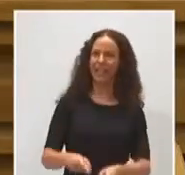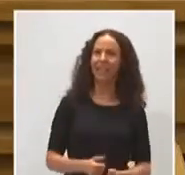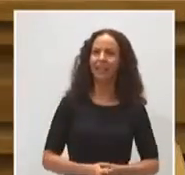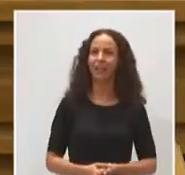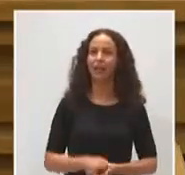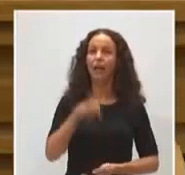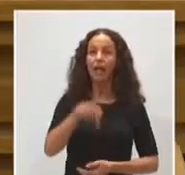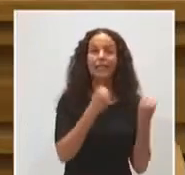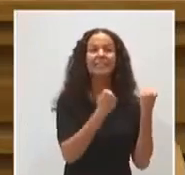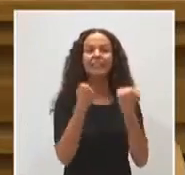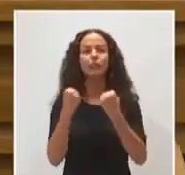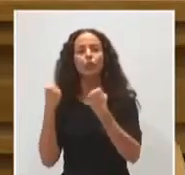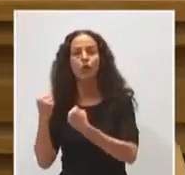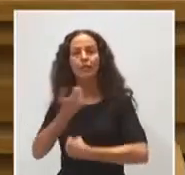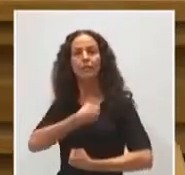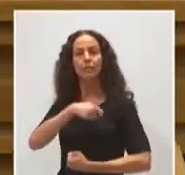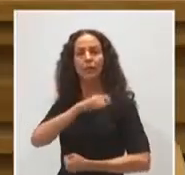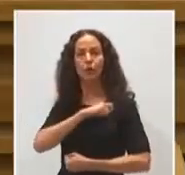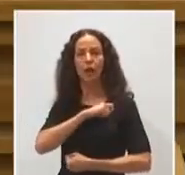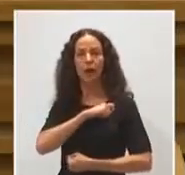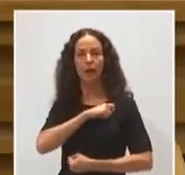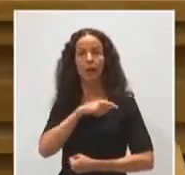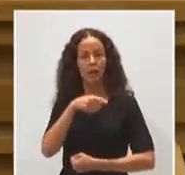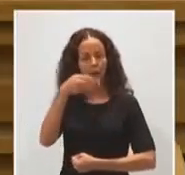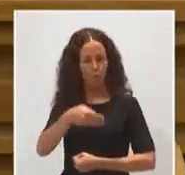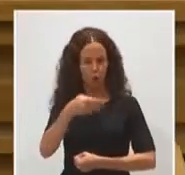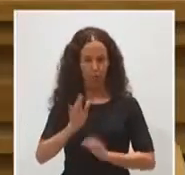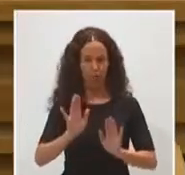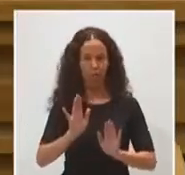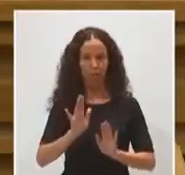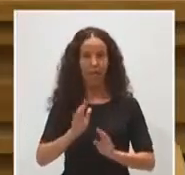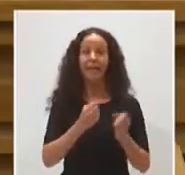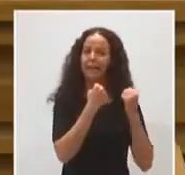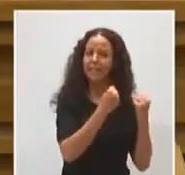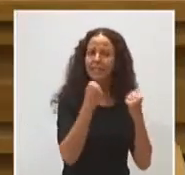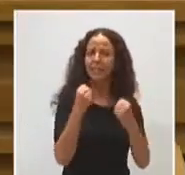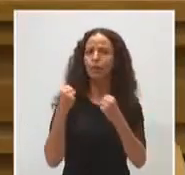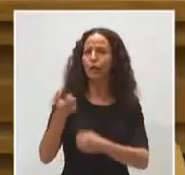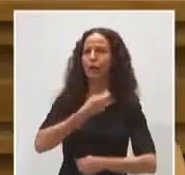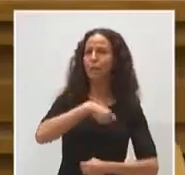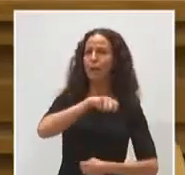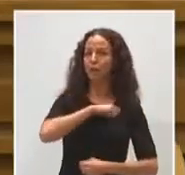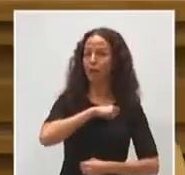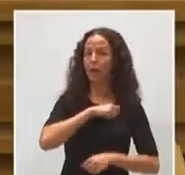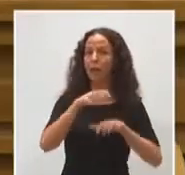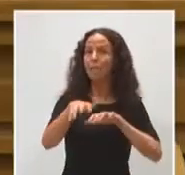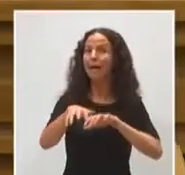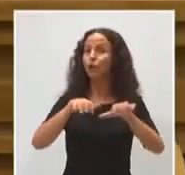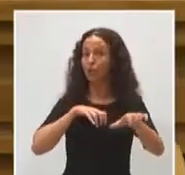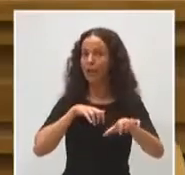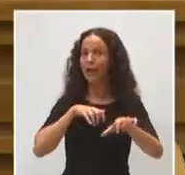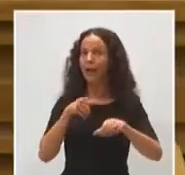las instituciones españolas y esto es muy importante las instituciones españolas la mayoría